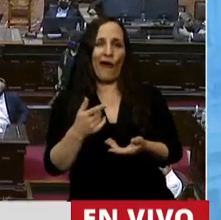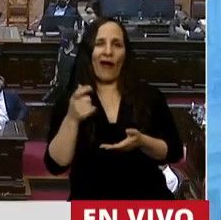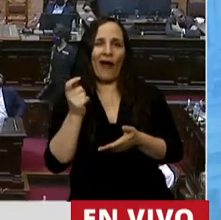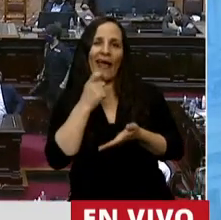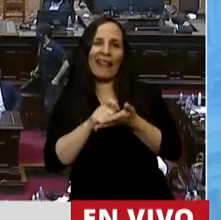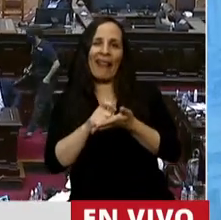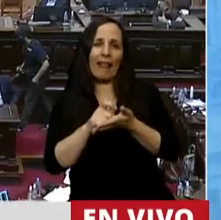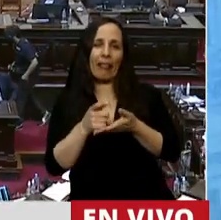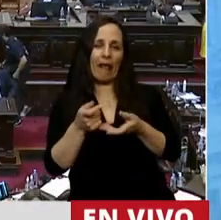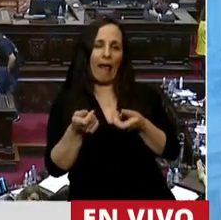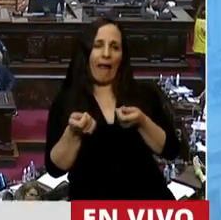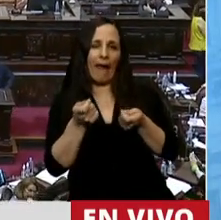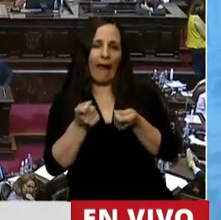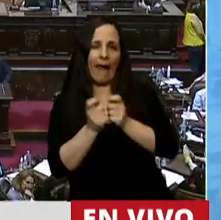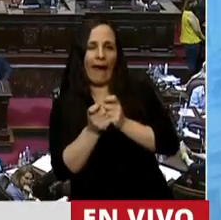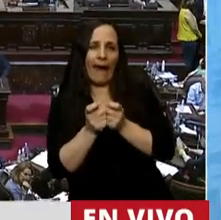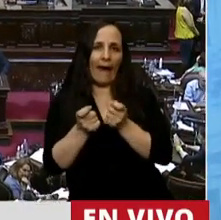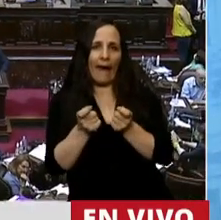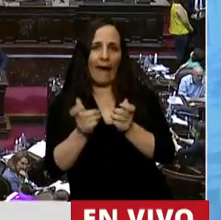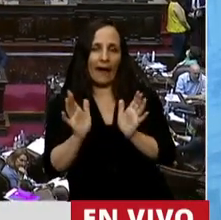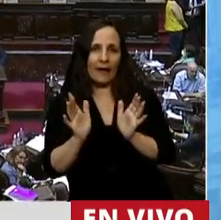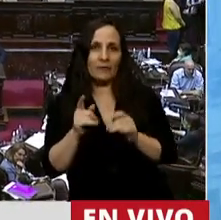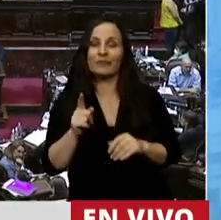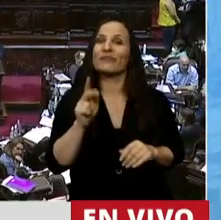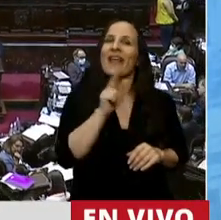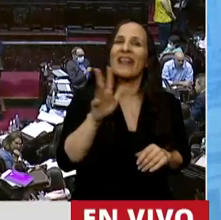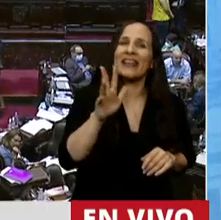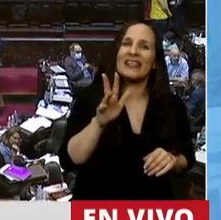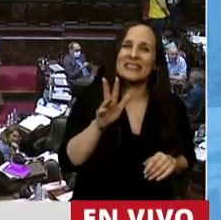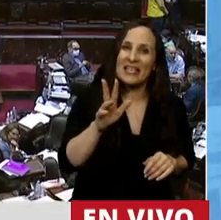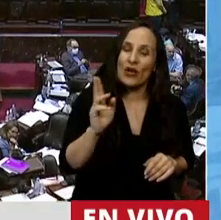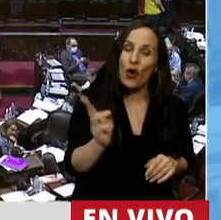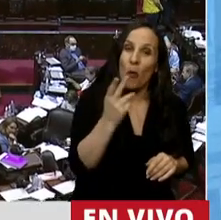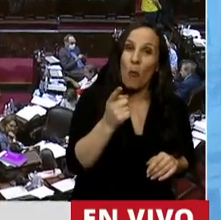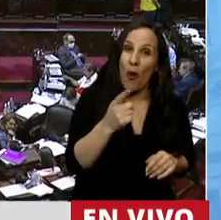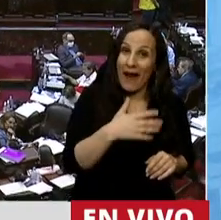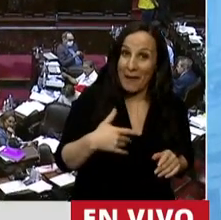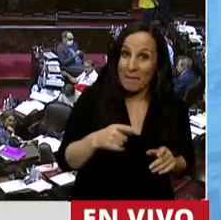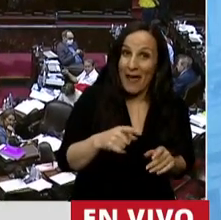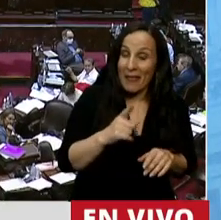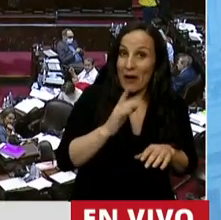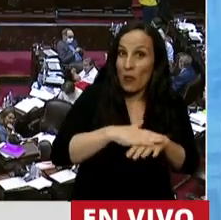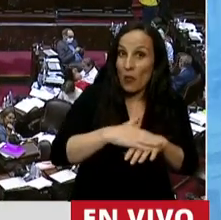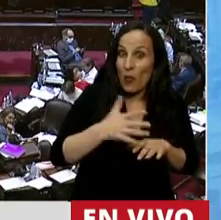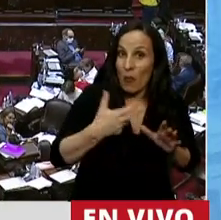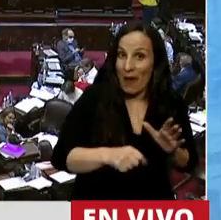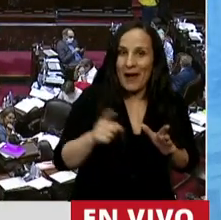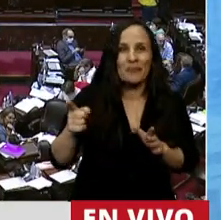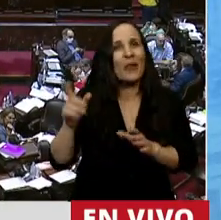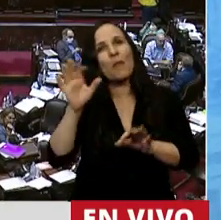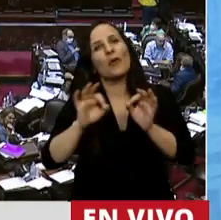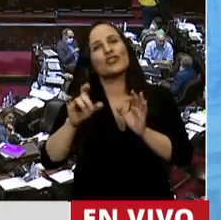estadísticas. Esas 35 muertes maternas que señalan en el proyecto